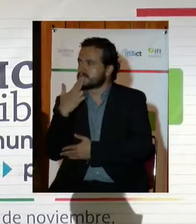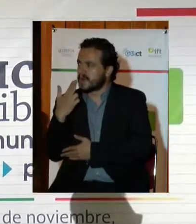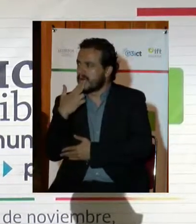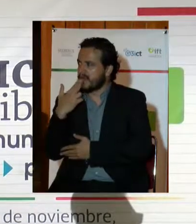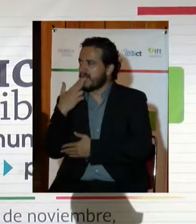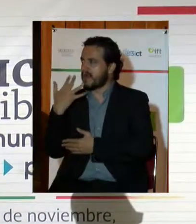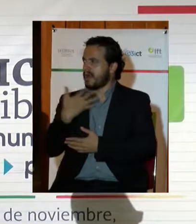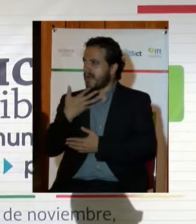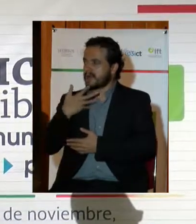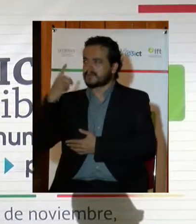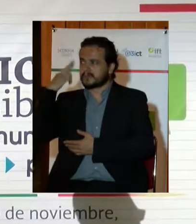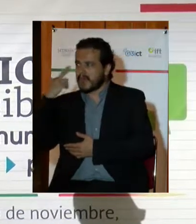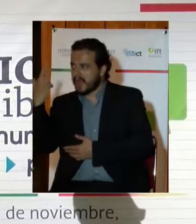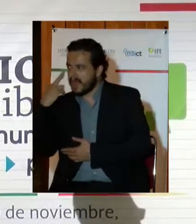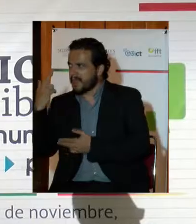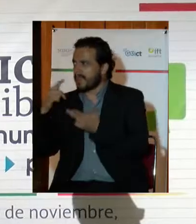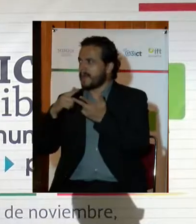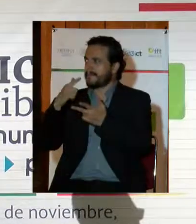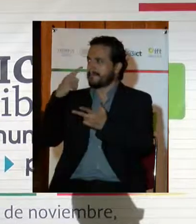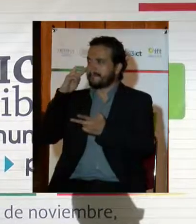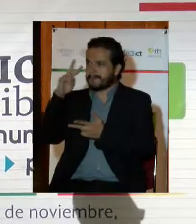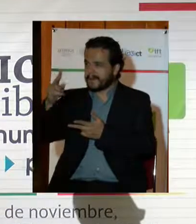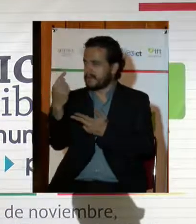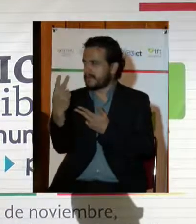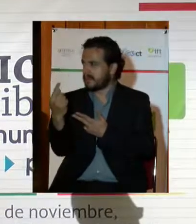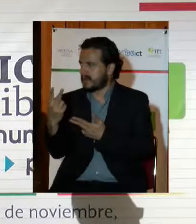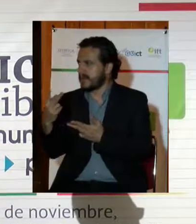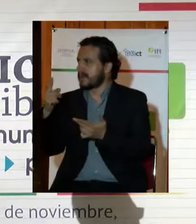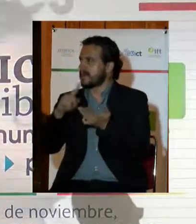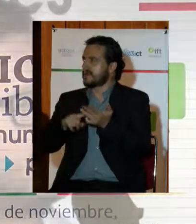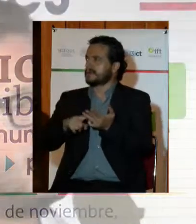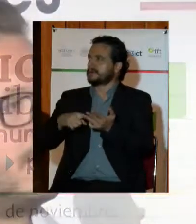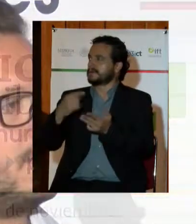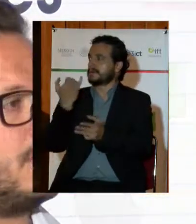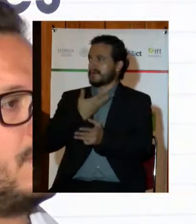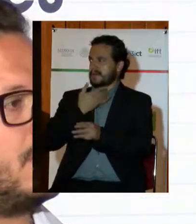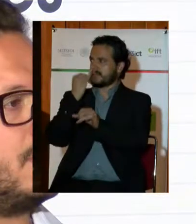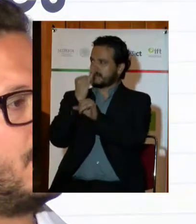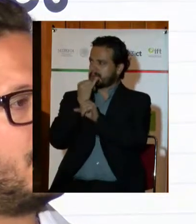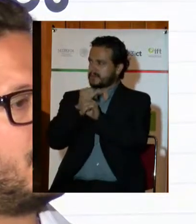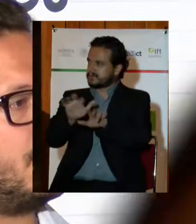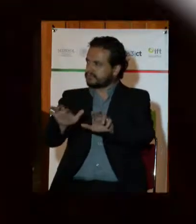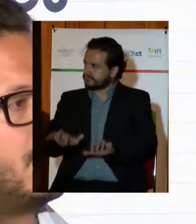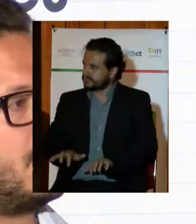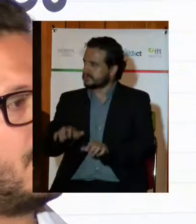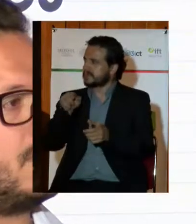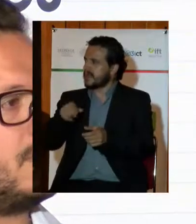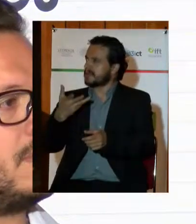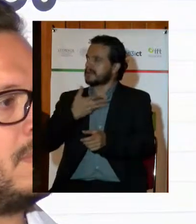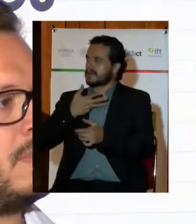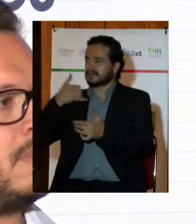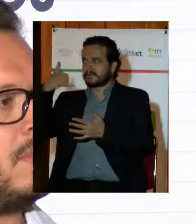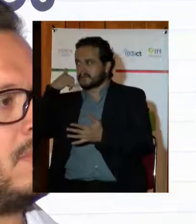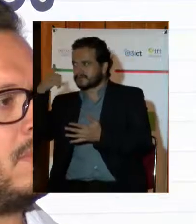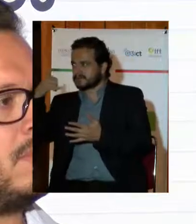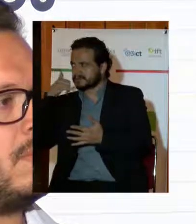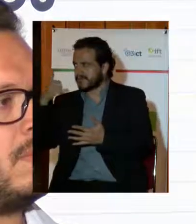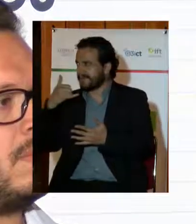ven televisión, son usuarios de internet, hacen llamadas telefónicas y en muchos